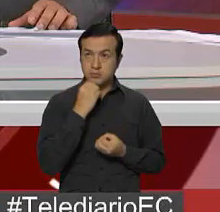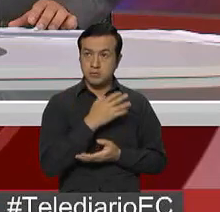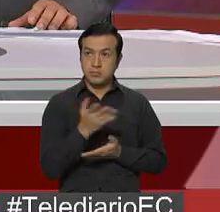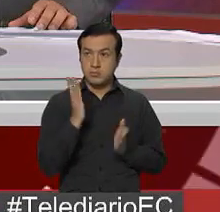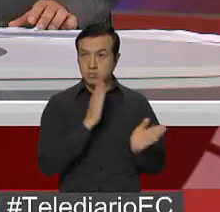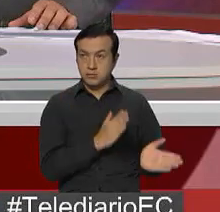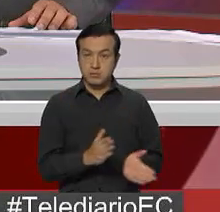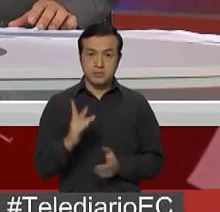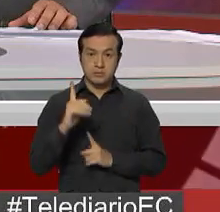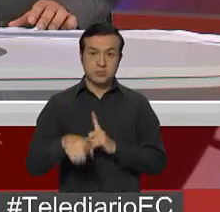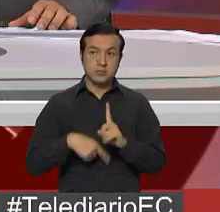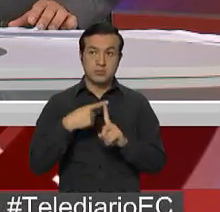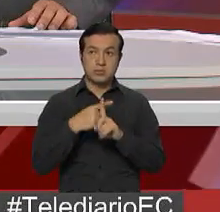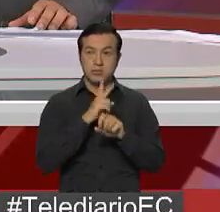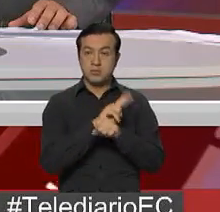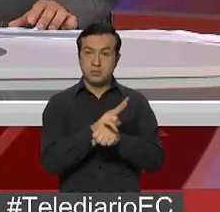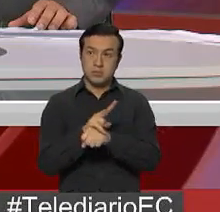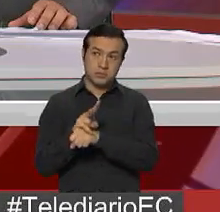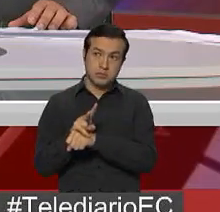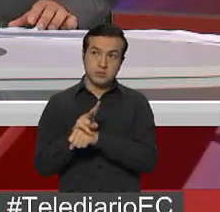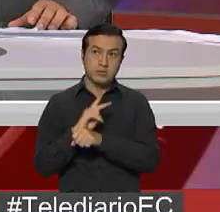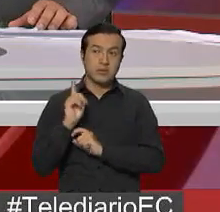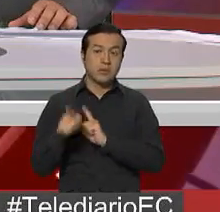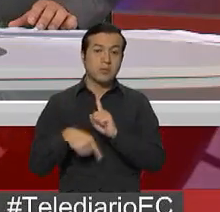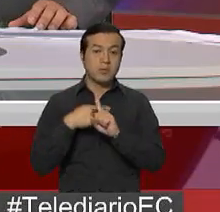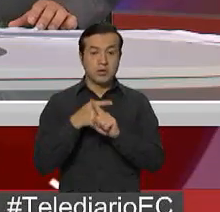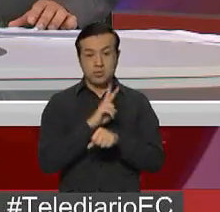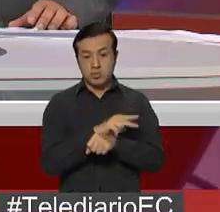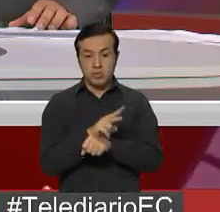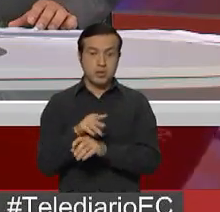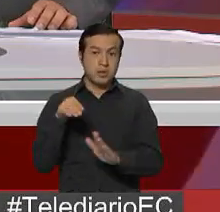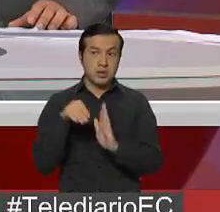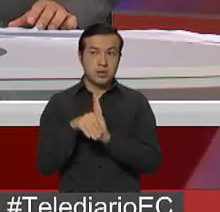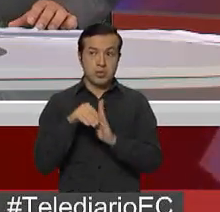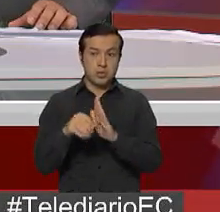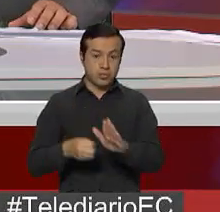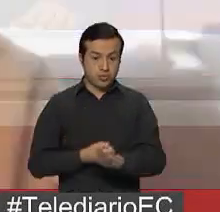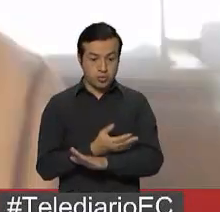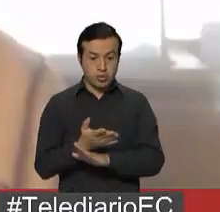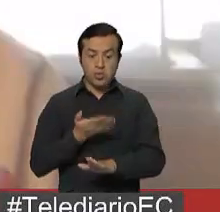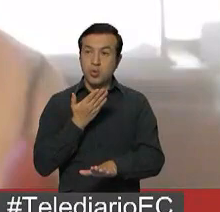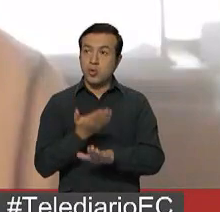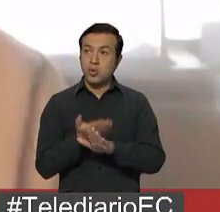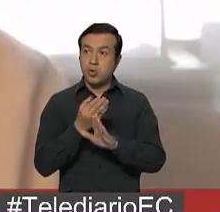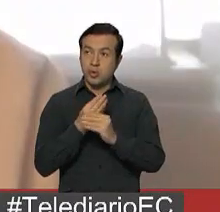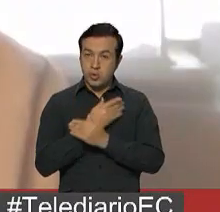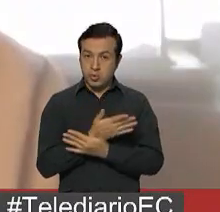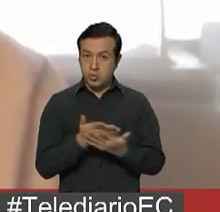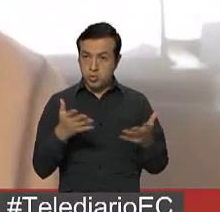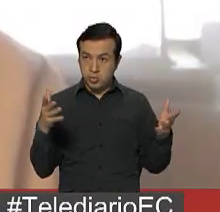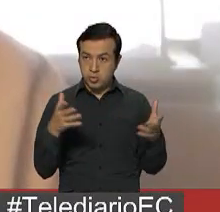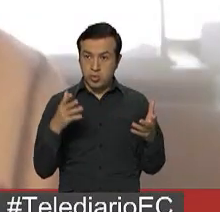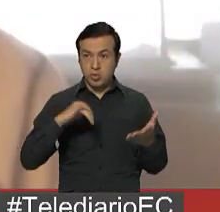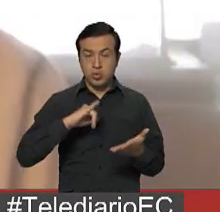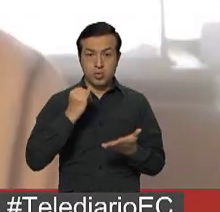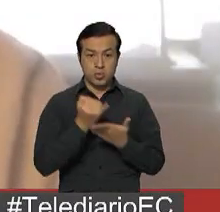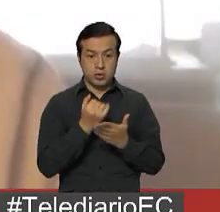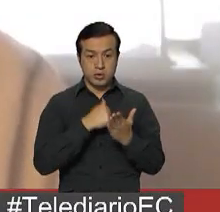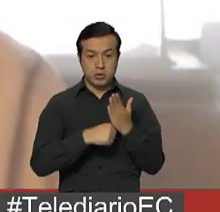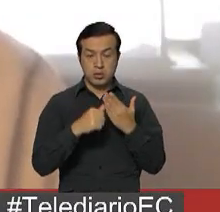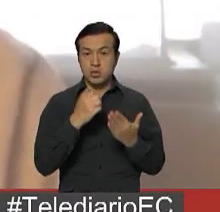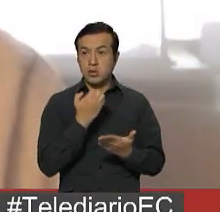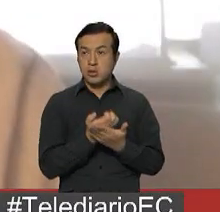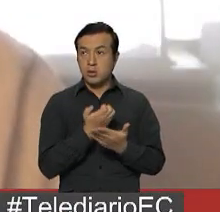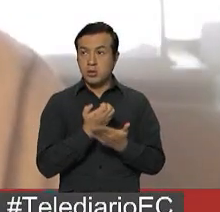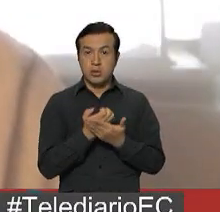estaba preguntando qué más ha hecho la super por ciento superintendencia de bancos también le ha sugerido y la propuesta a la junta y al ministro de economía y